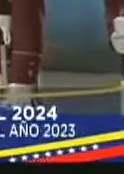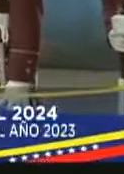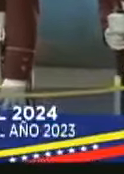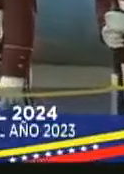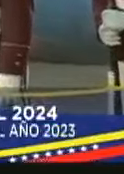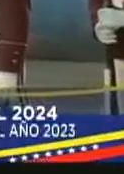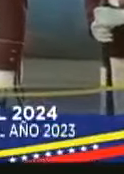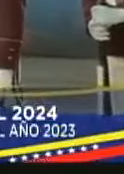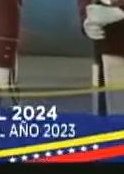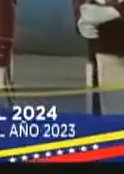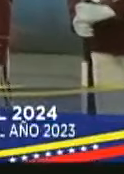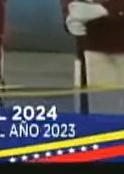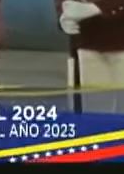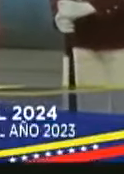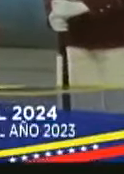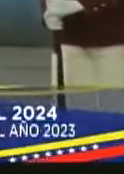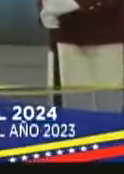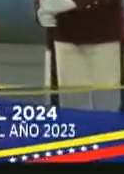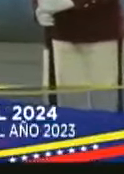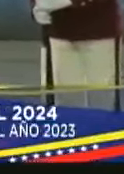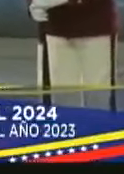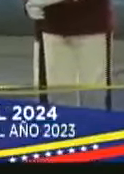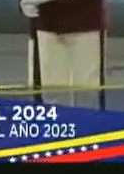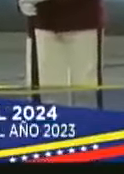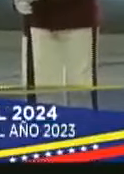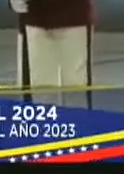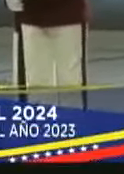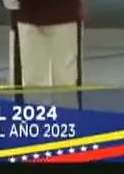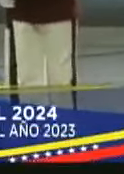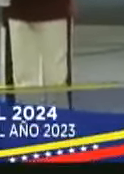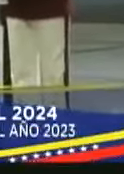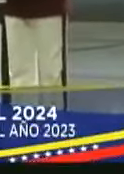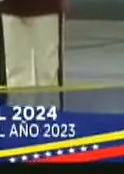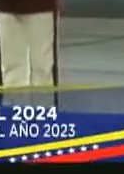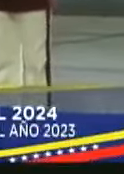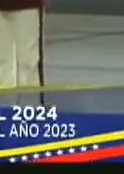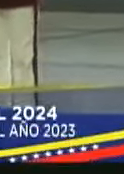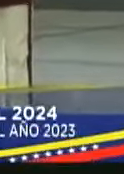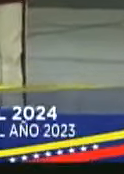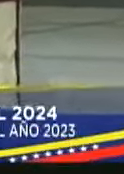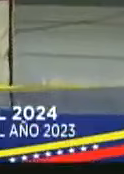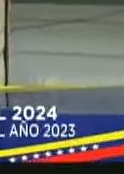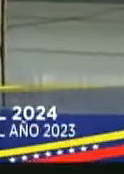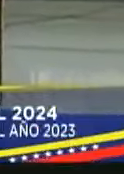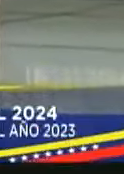en las distintas salas, 5.971 sentencias dictadas,